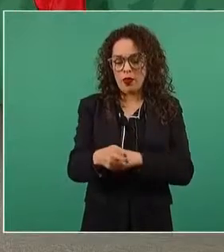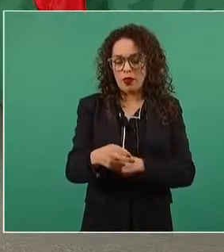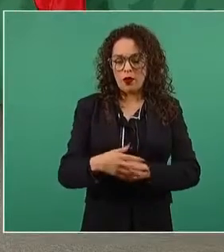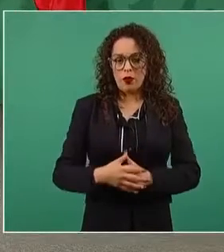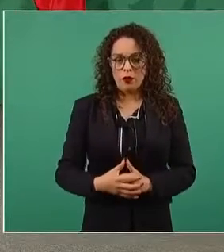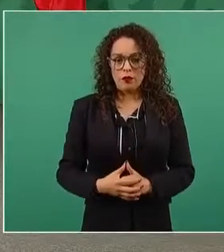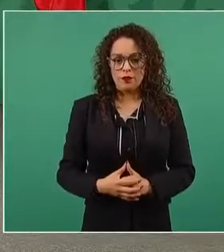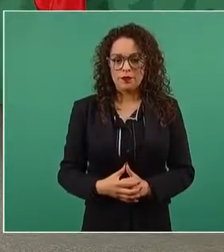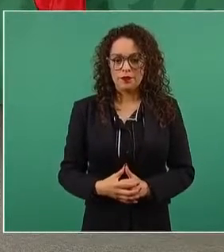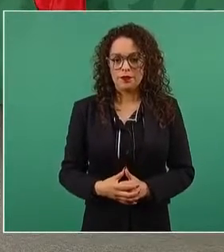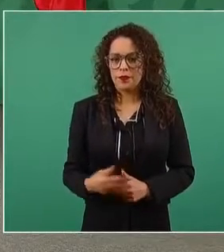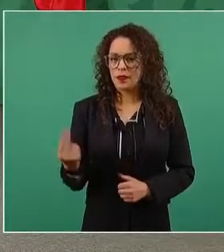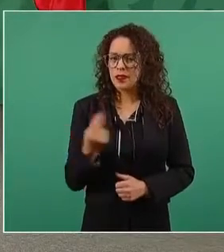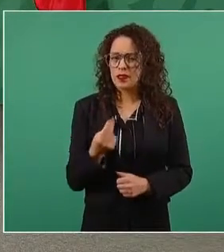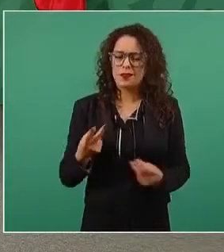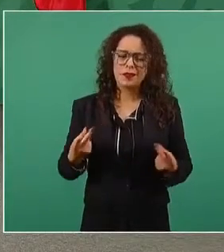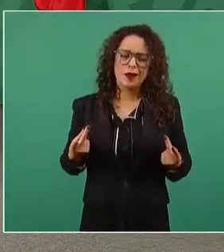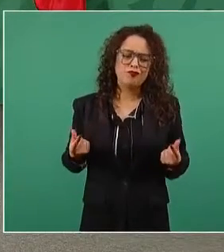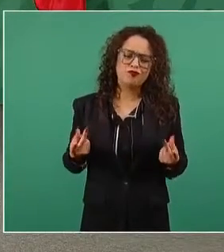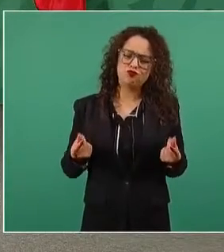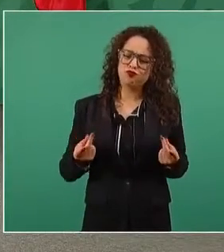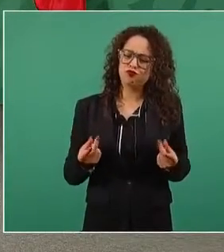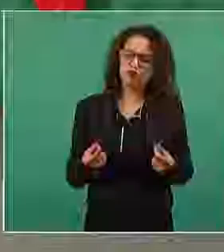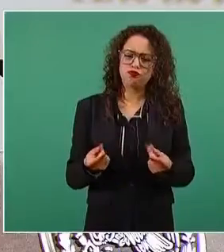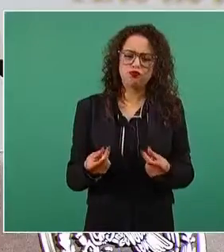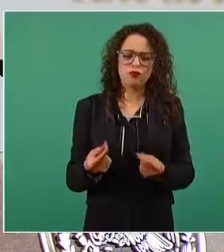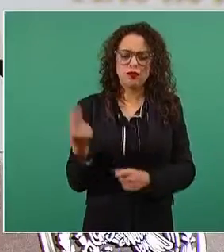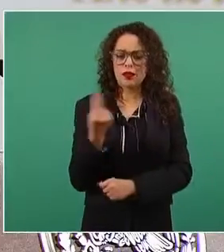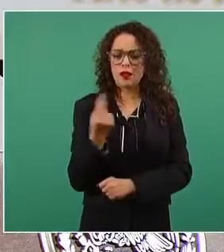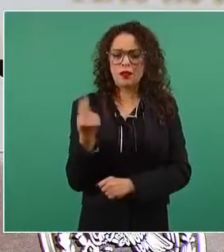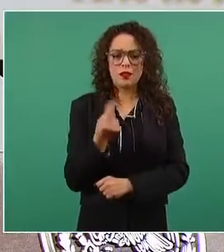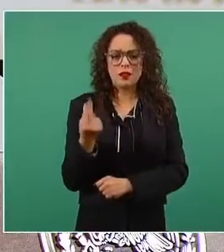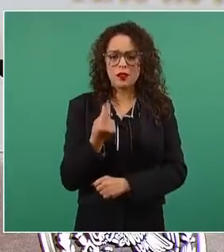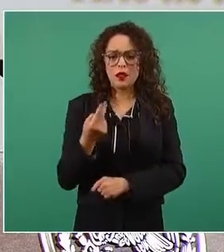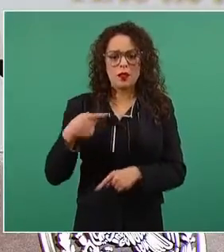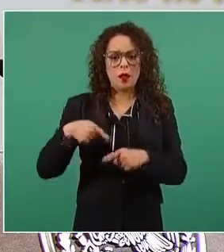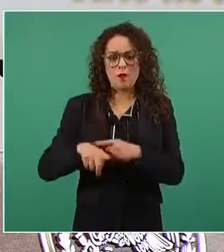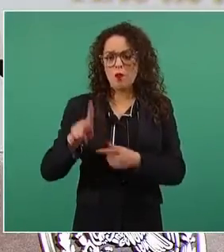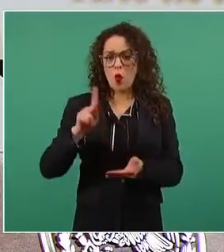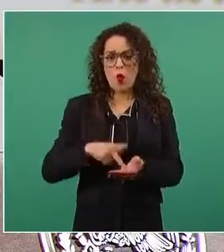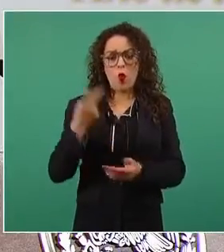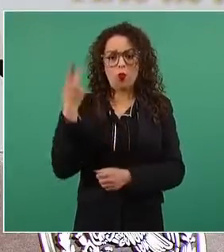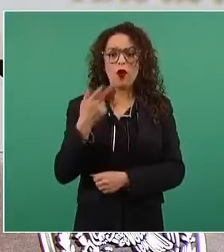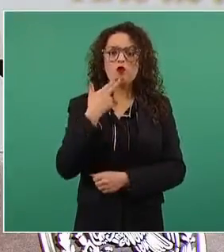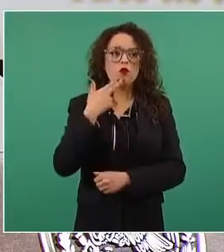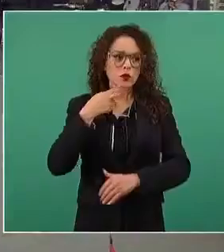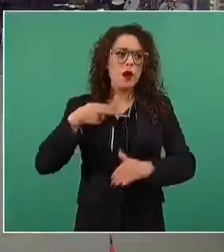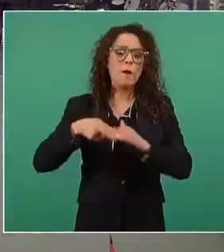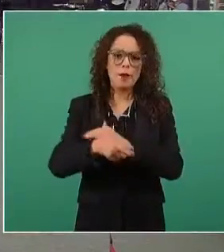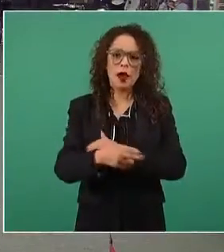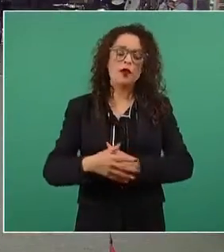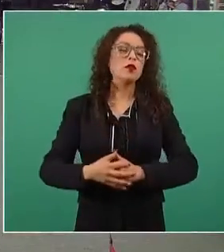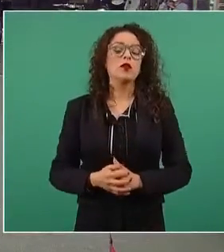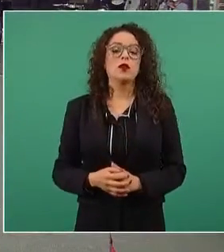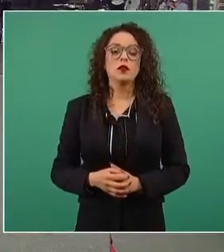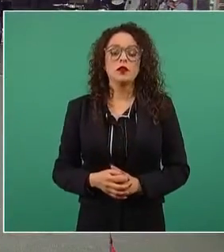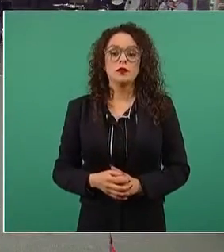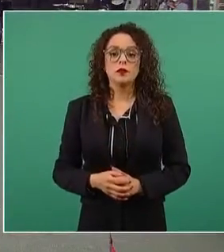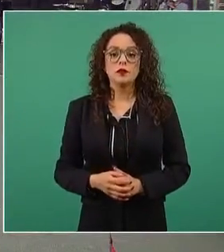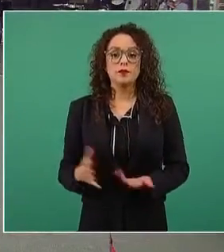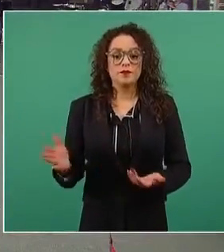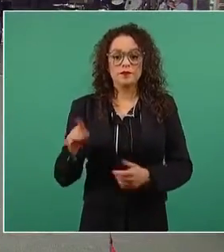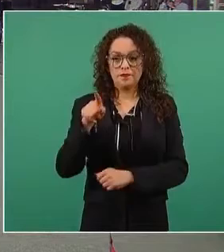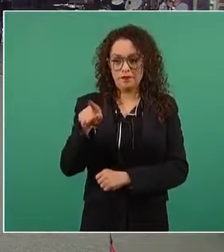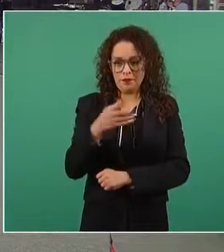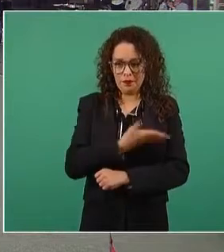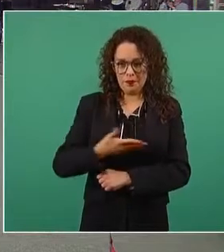para que lo más pronto posible se restablezca el servicio. ¿Considera que estas posibles